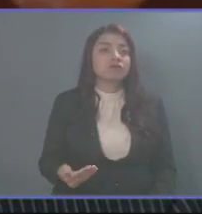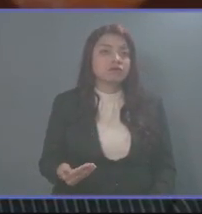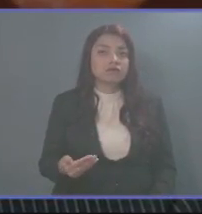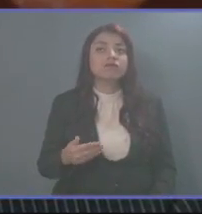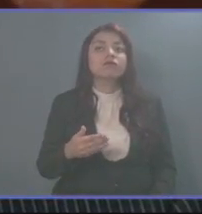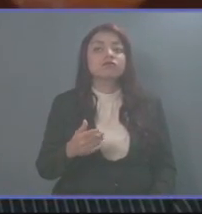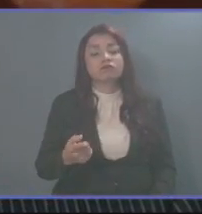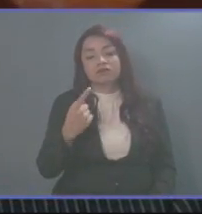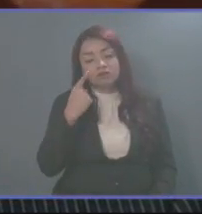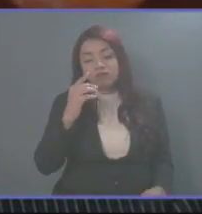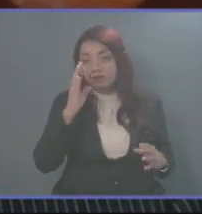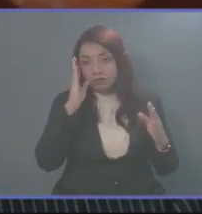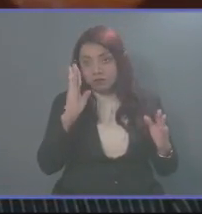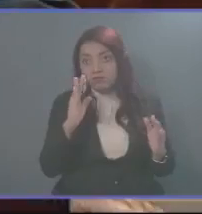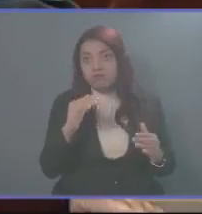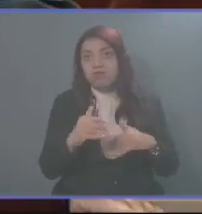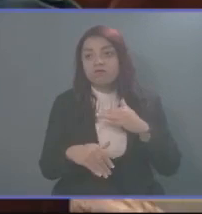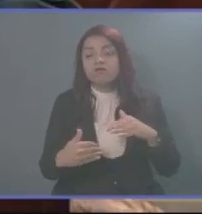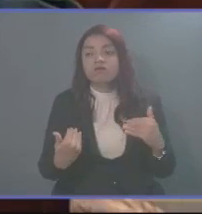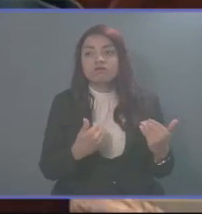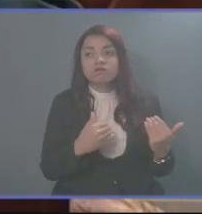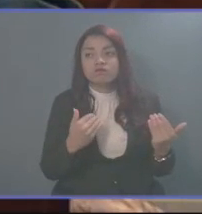ha tendido su mano.